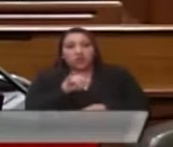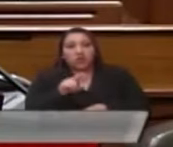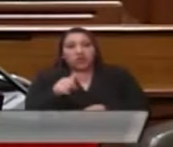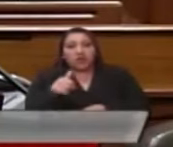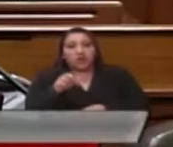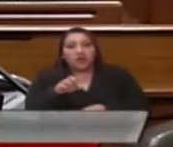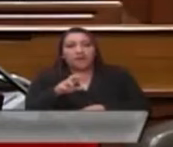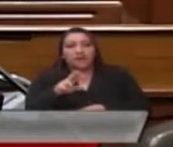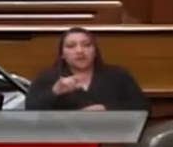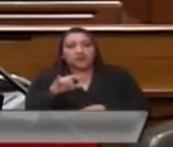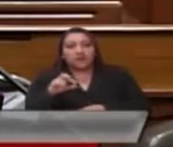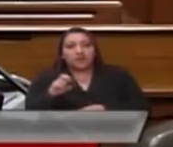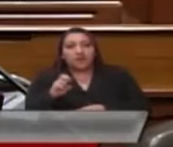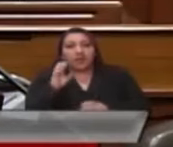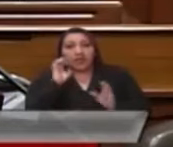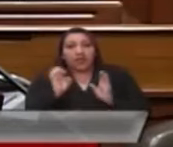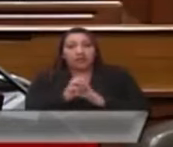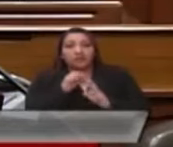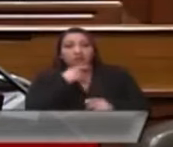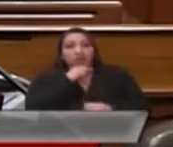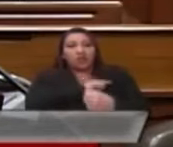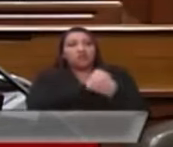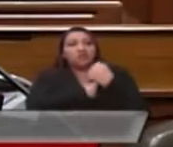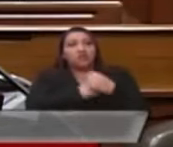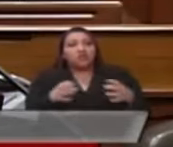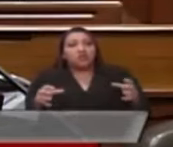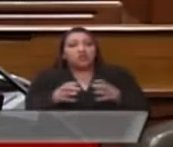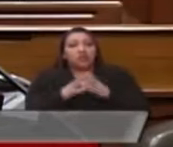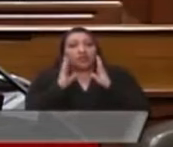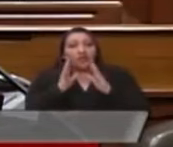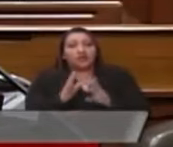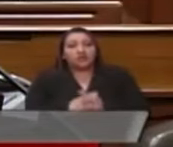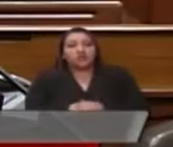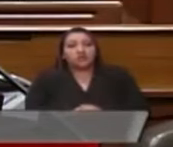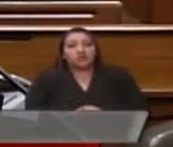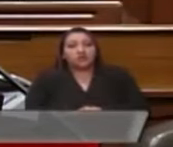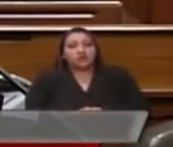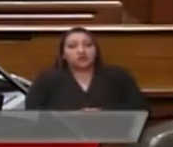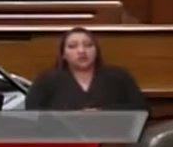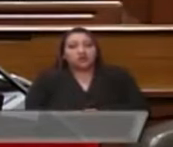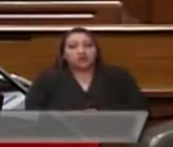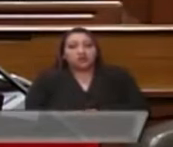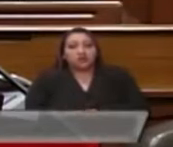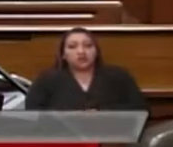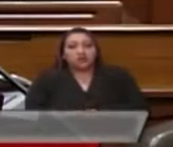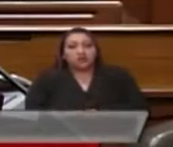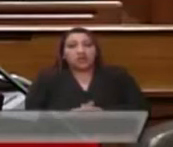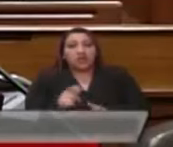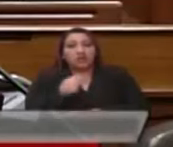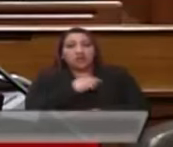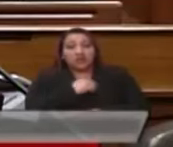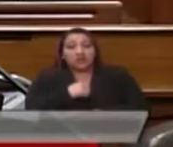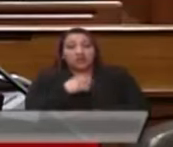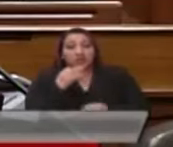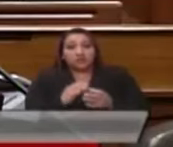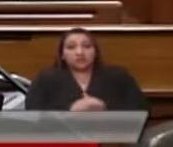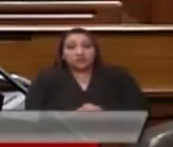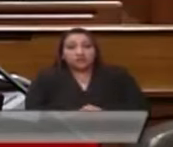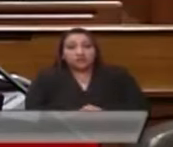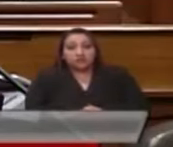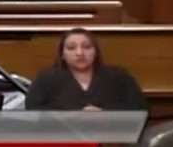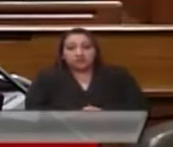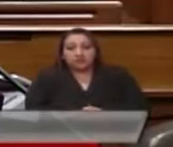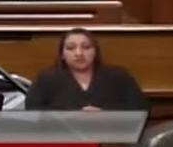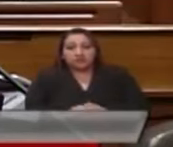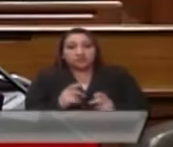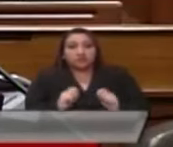Príncipe, ejemplo de valentía, integridad y dedicación. La ministra de Justicia